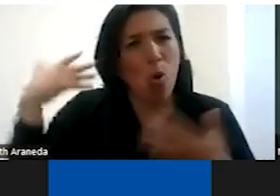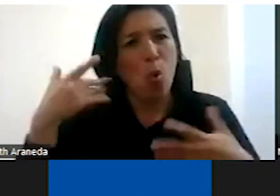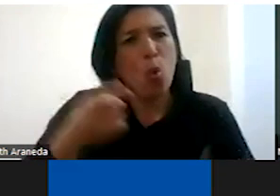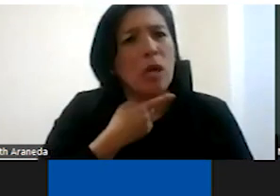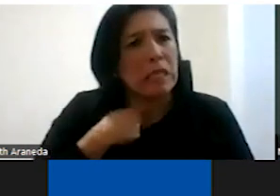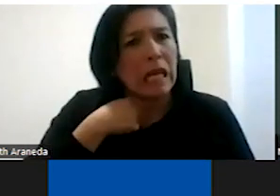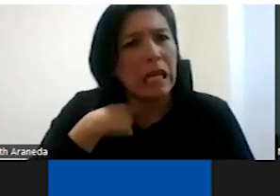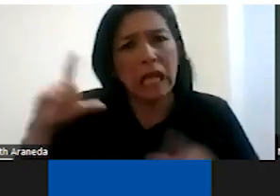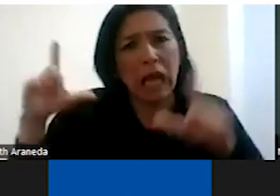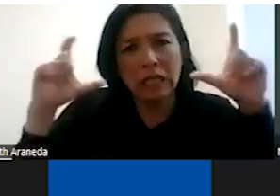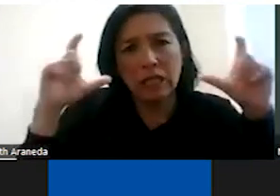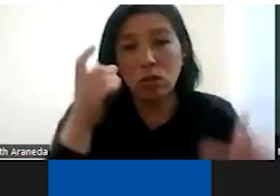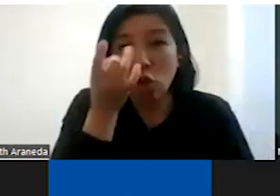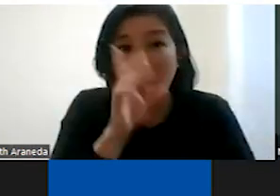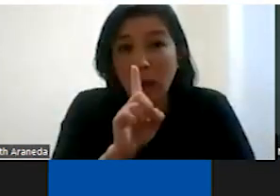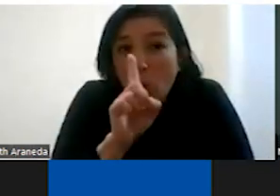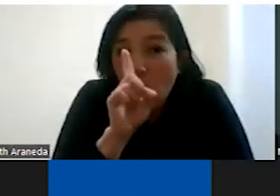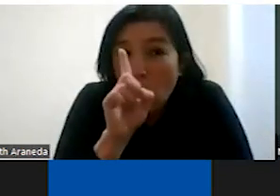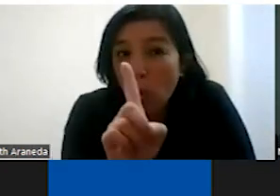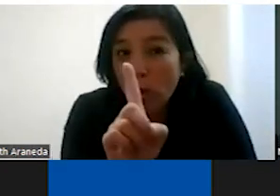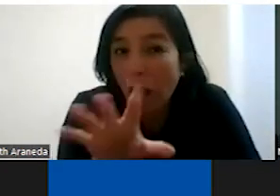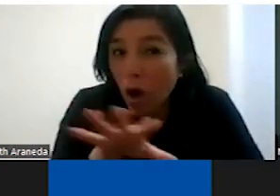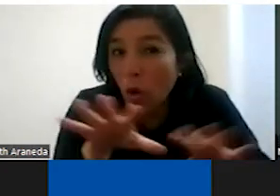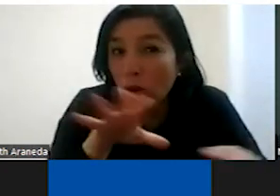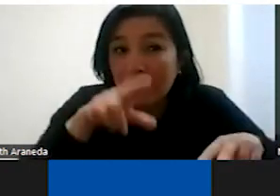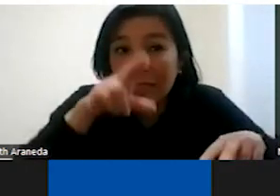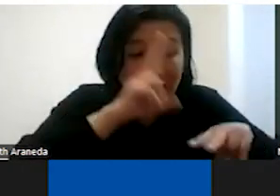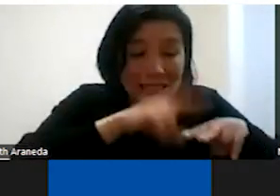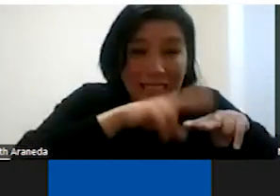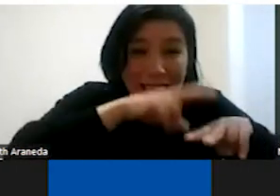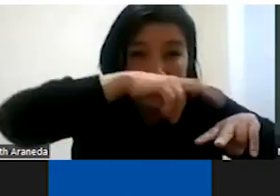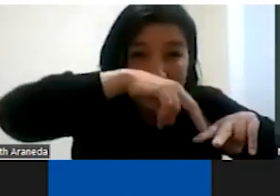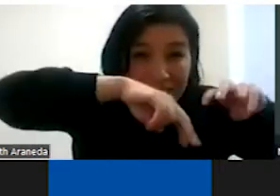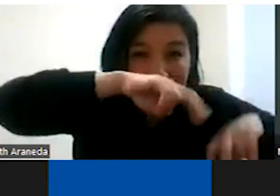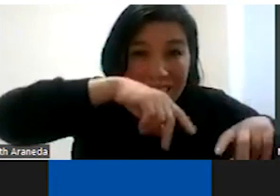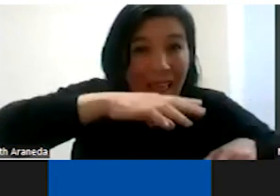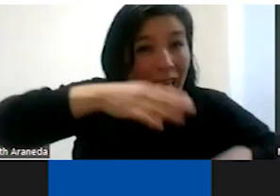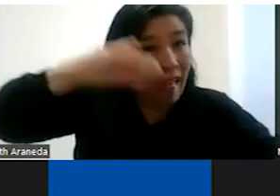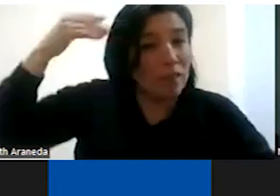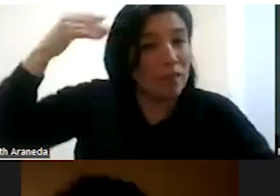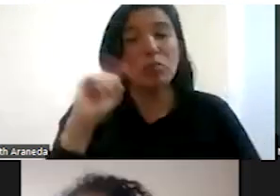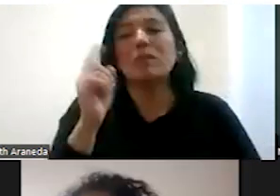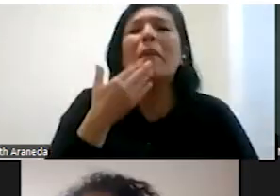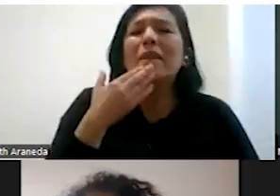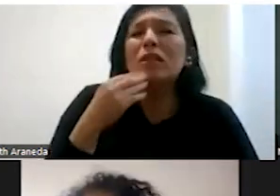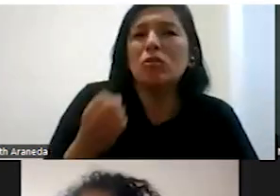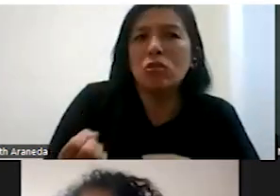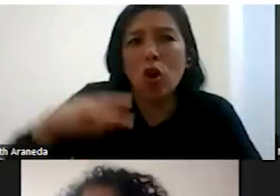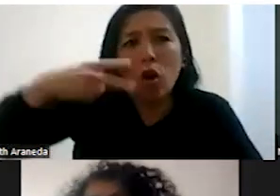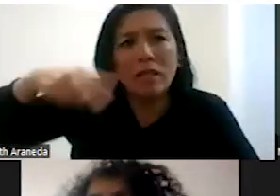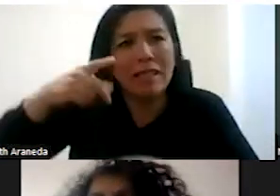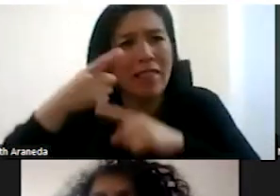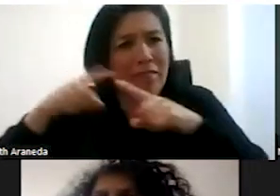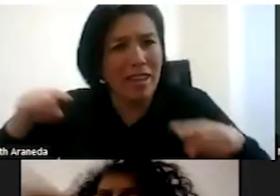no tan solo una novedad de lo que es la arqueología en la zona central, sino que varias novedades que miradas de distintos